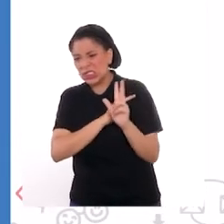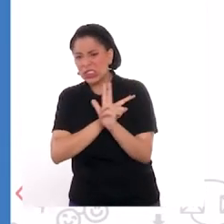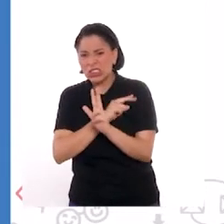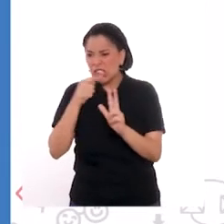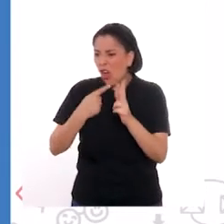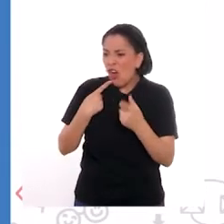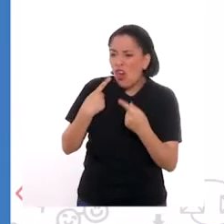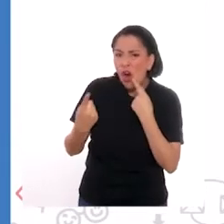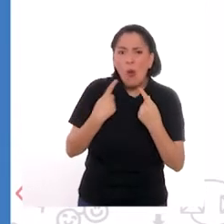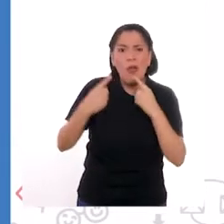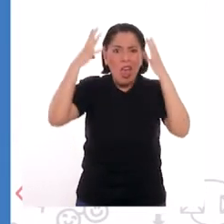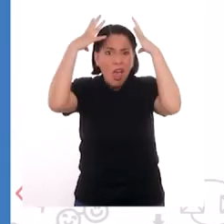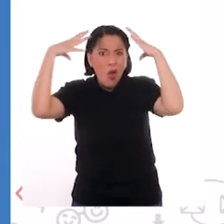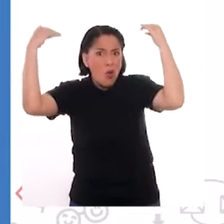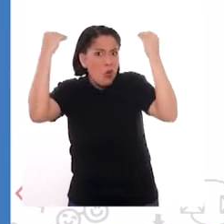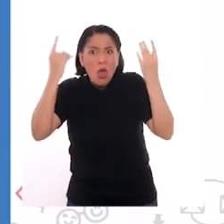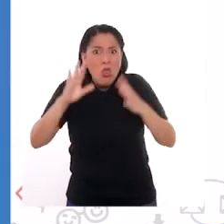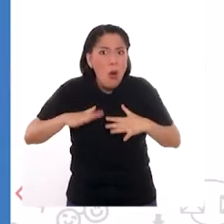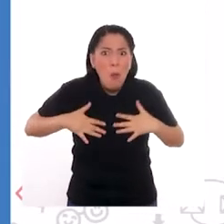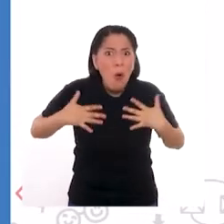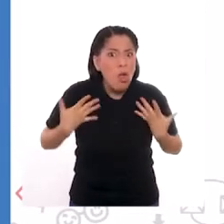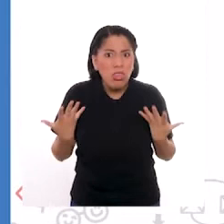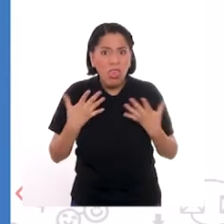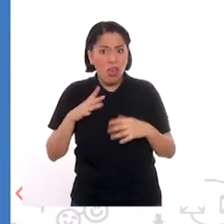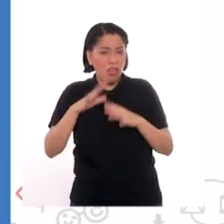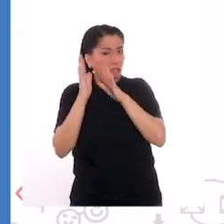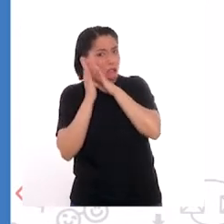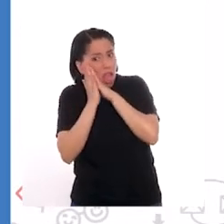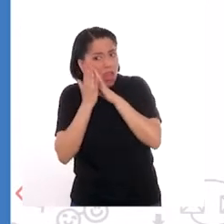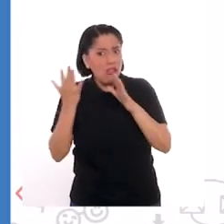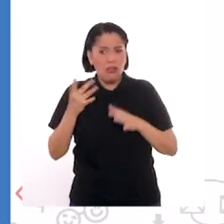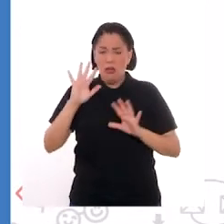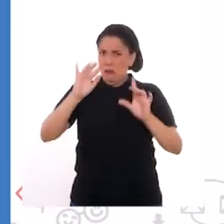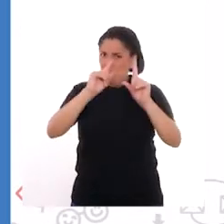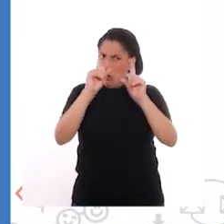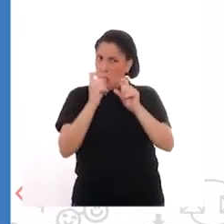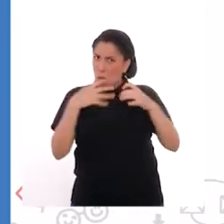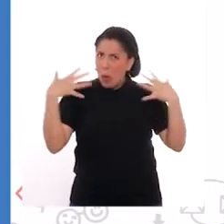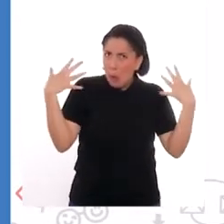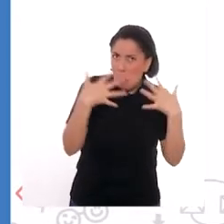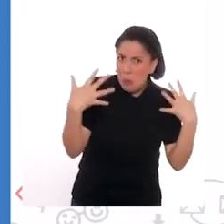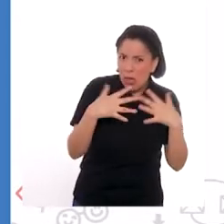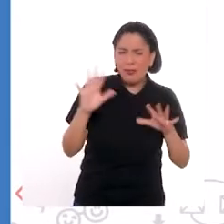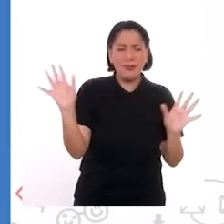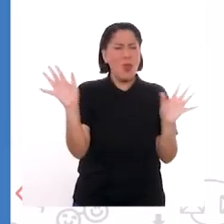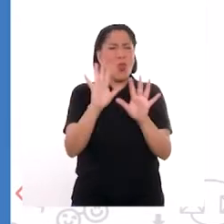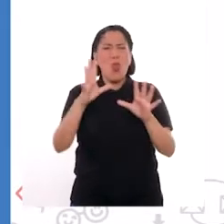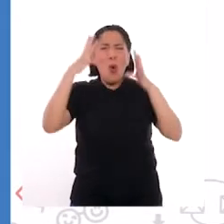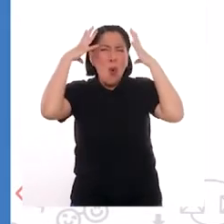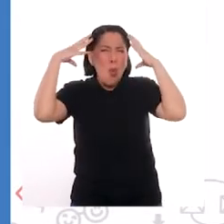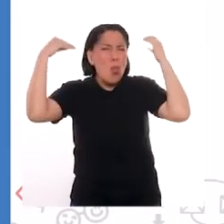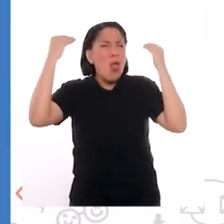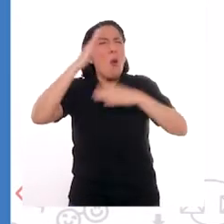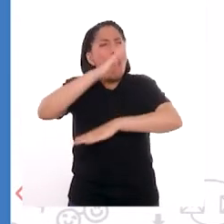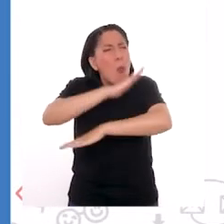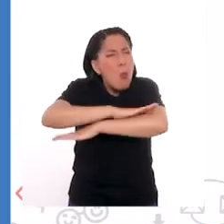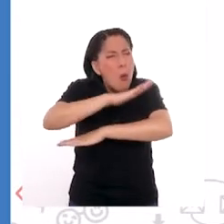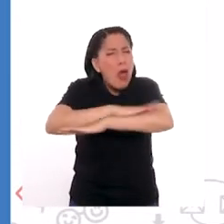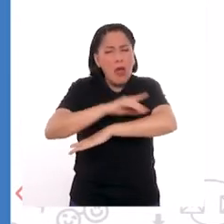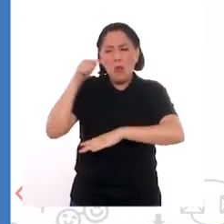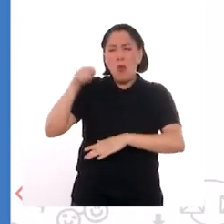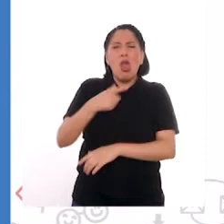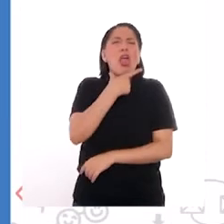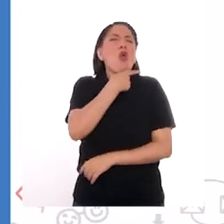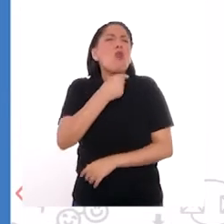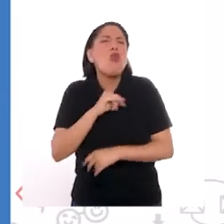la higuera para hablar con el duende, porque no podían dormir. ¿Y no tenían miedo? No, No, era un duende muy amable, solo